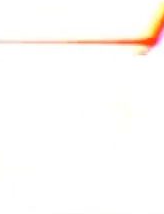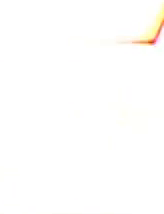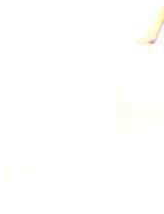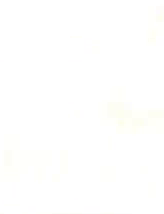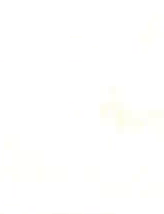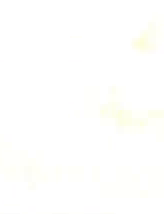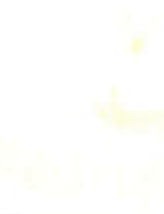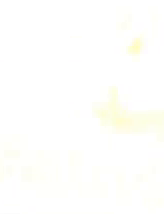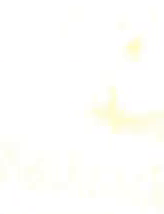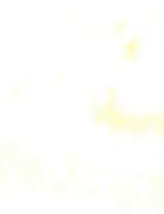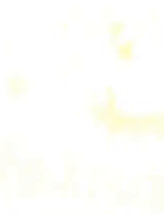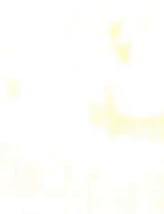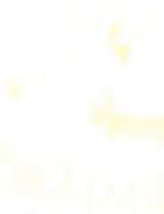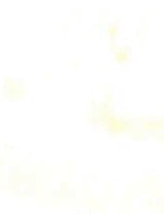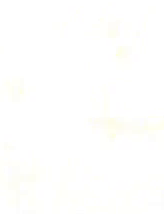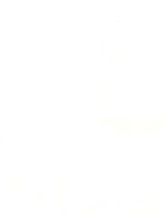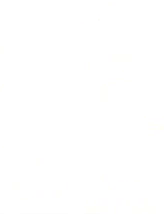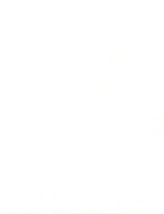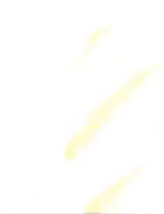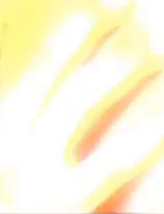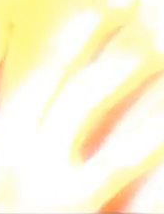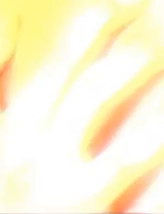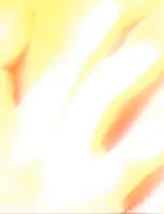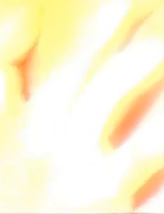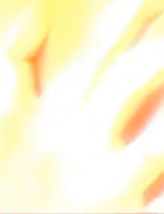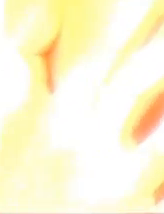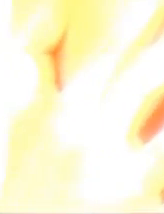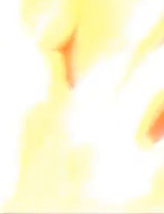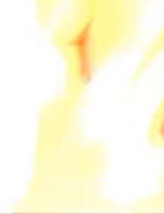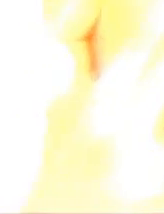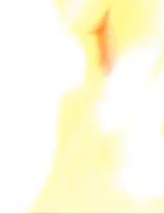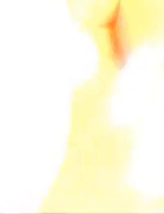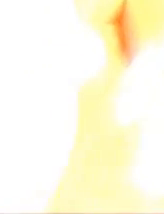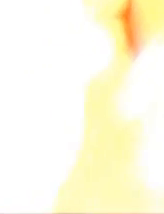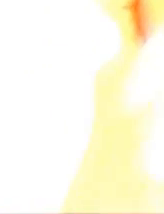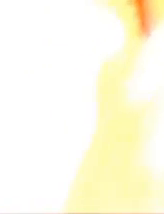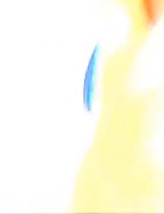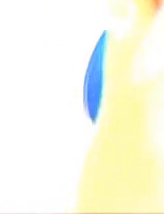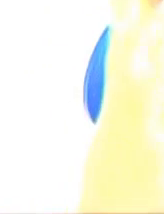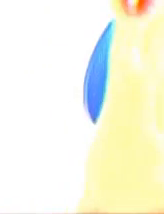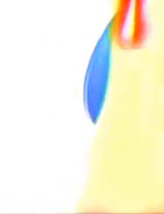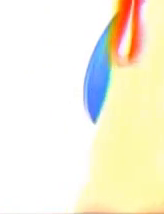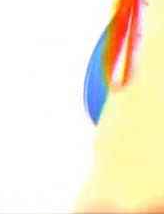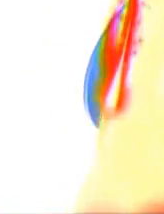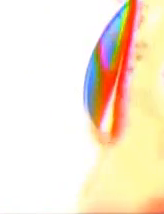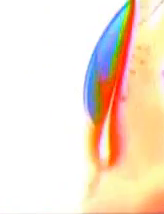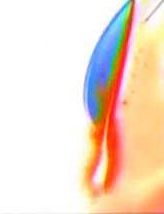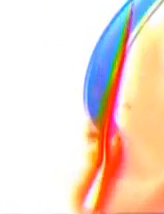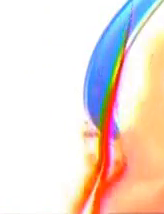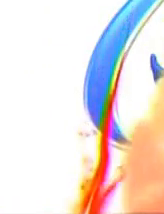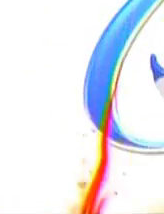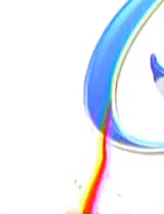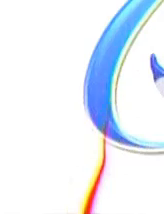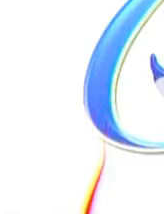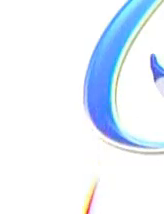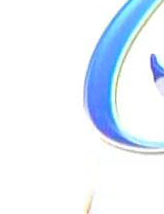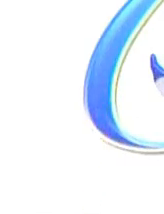Conexión Vital, un encuentro diario con la salud, una cita armoniosa con el